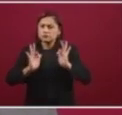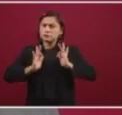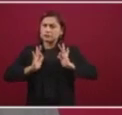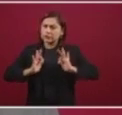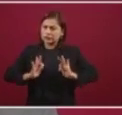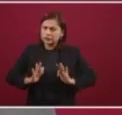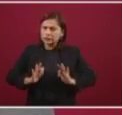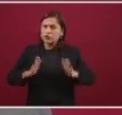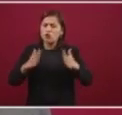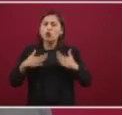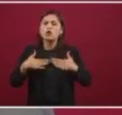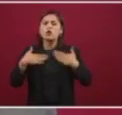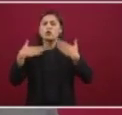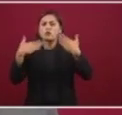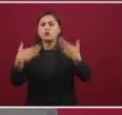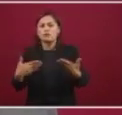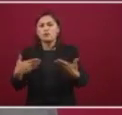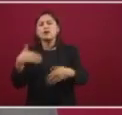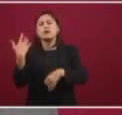Puede ser que tarde